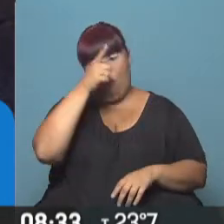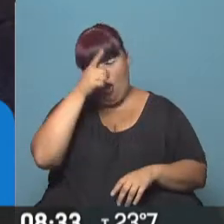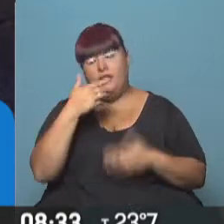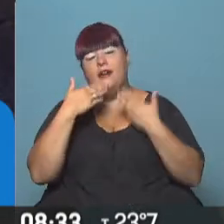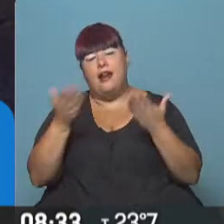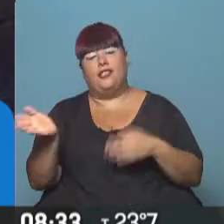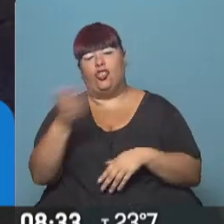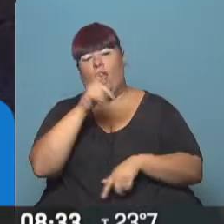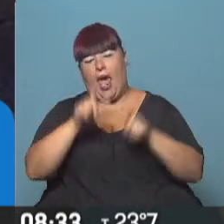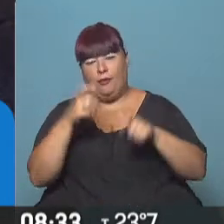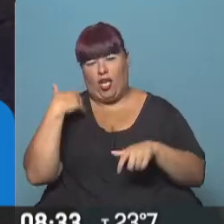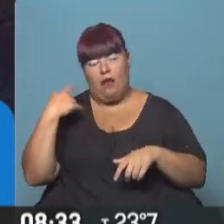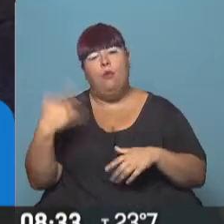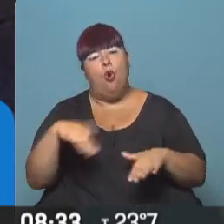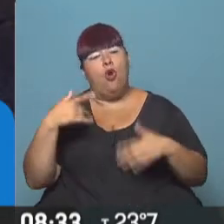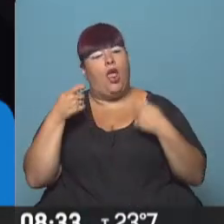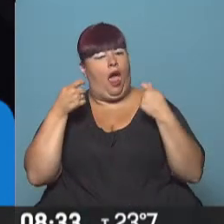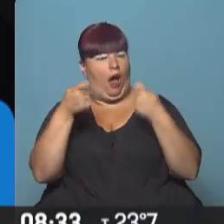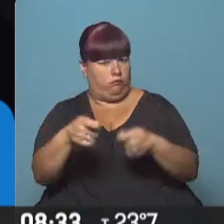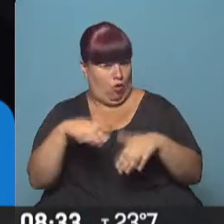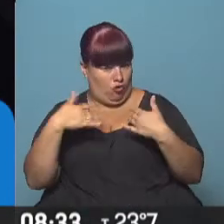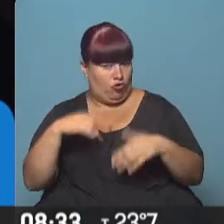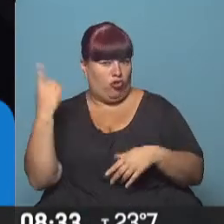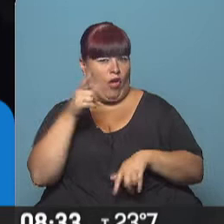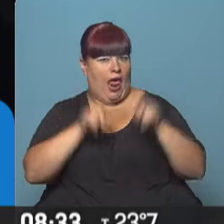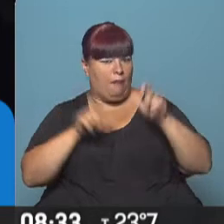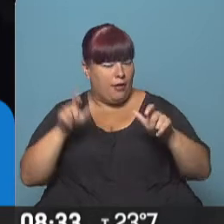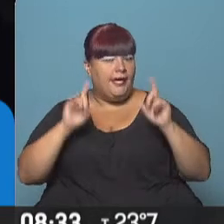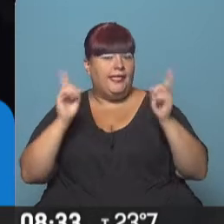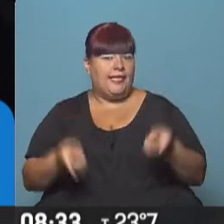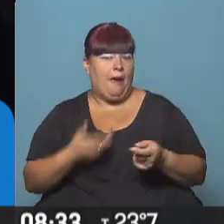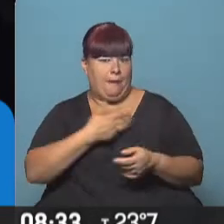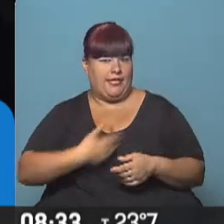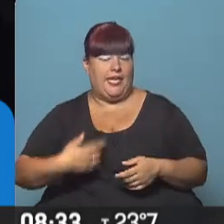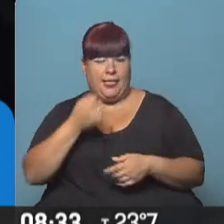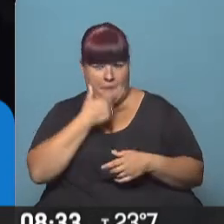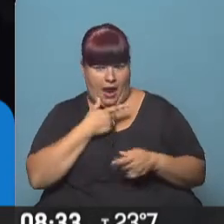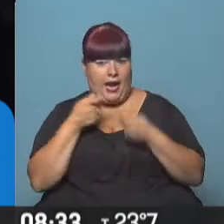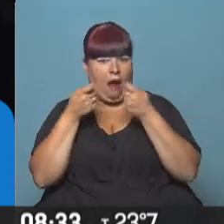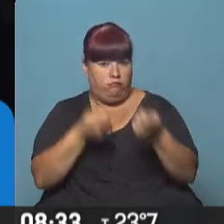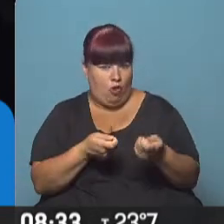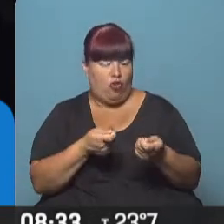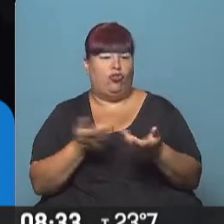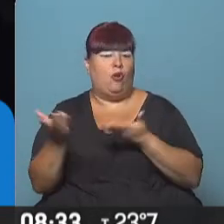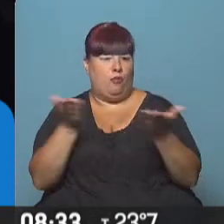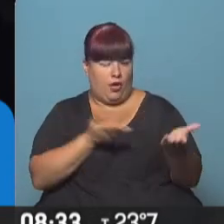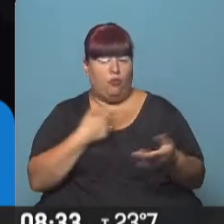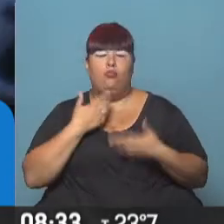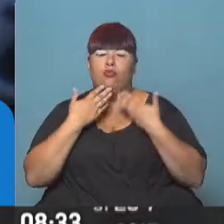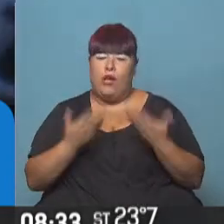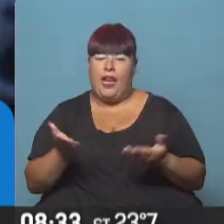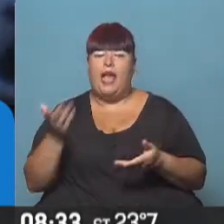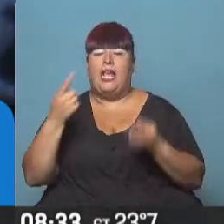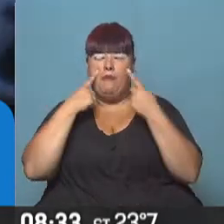agradeció a la sociedad en general, porque ha tenido realmente mucho apoyo de la sociedad y también al mismo presidente de la Nación por recibirlo. Estoy muy agradecido